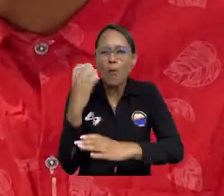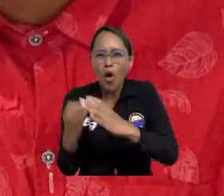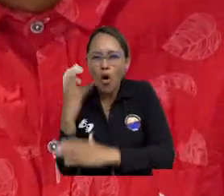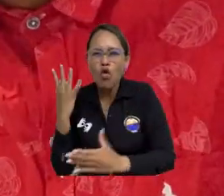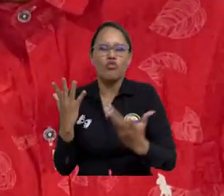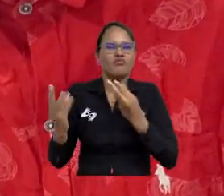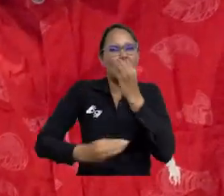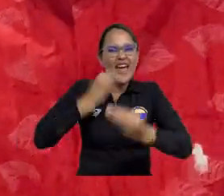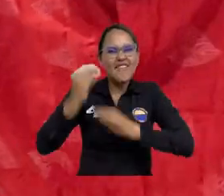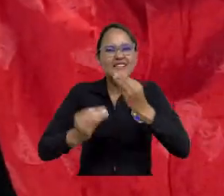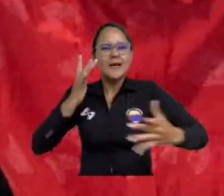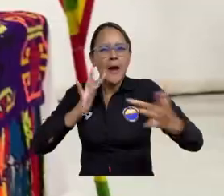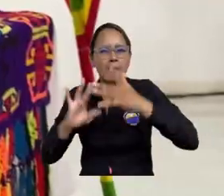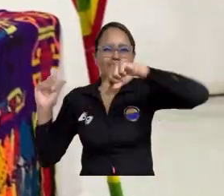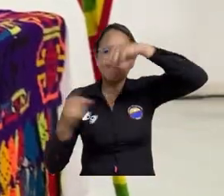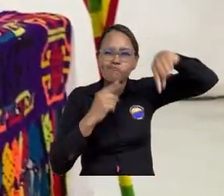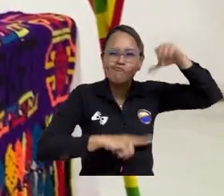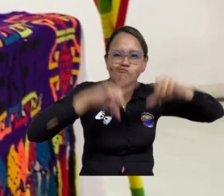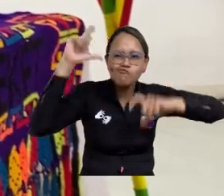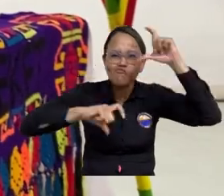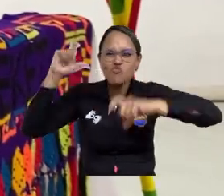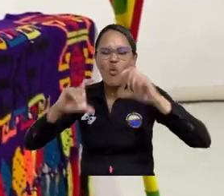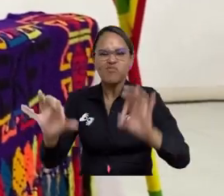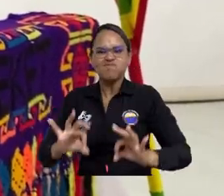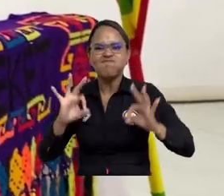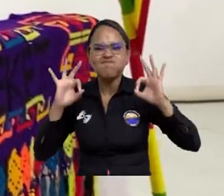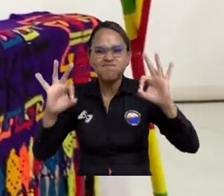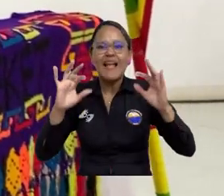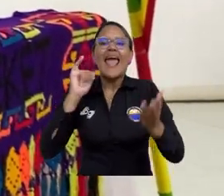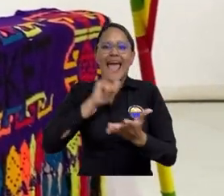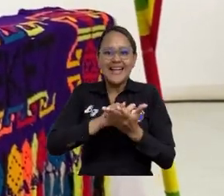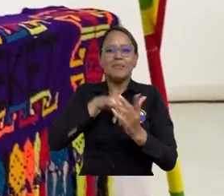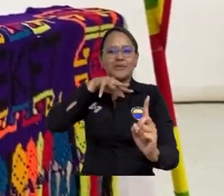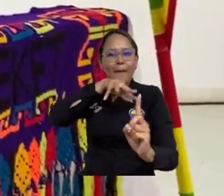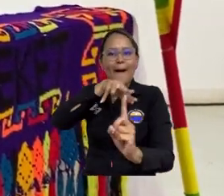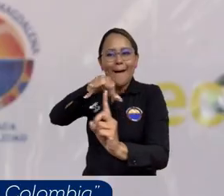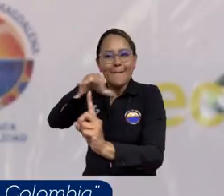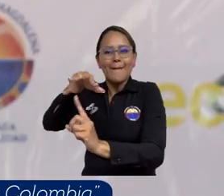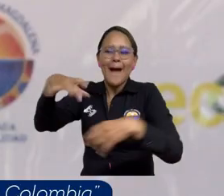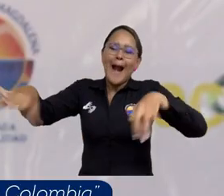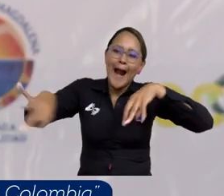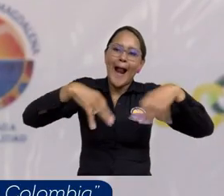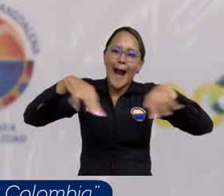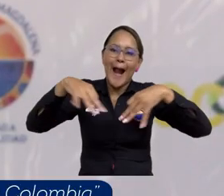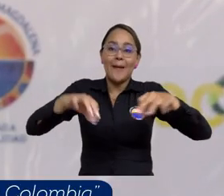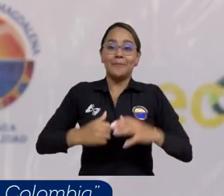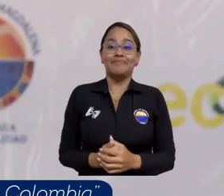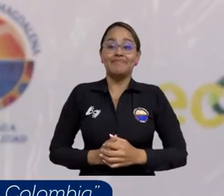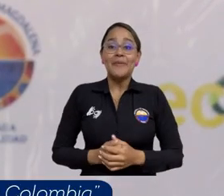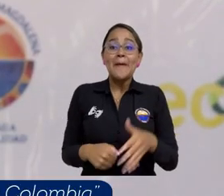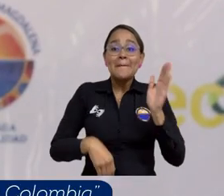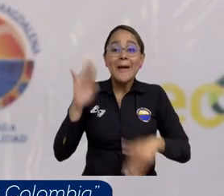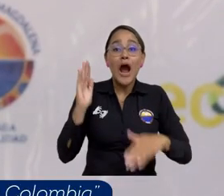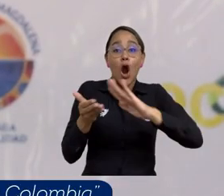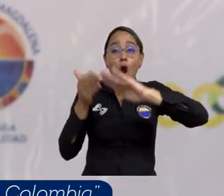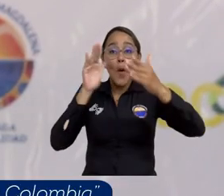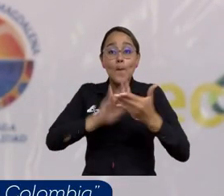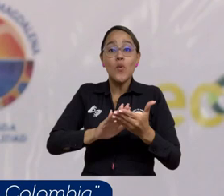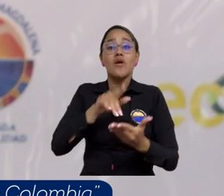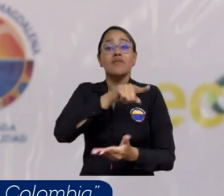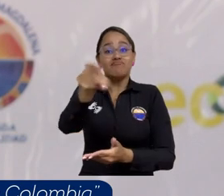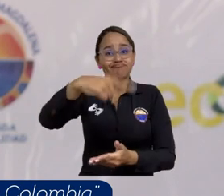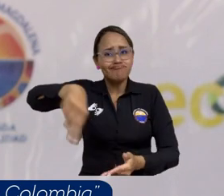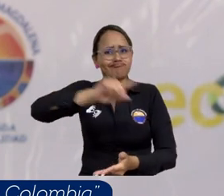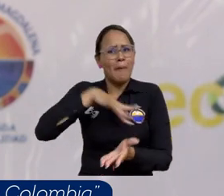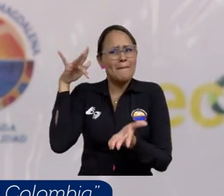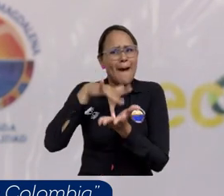comercialización de productos como primer paso hacia un turismo de calidad con nuevas tendencias. Fueron las comunidades las que participaron,